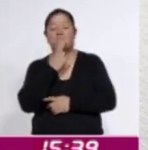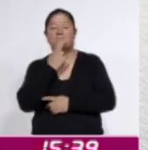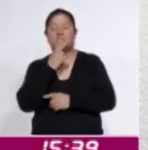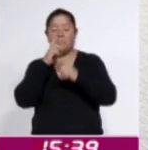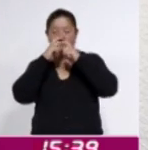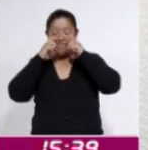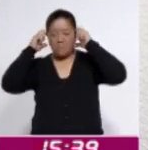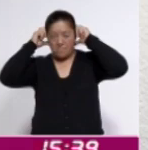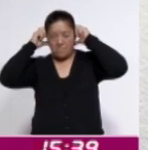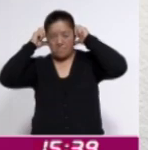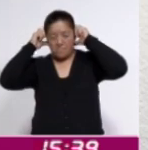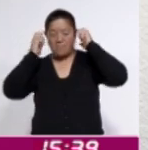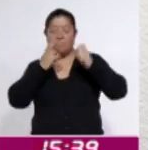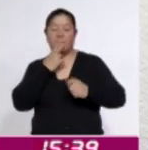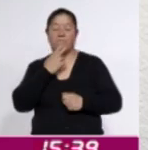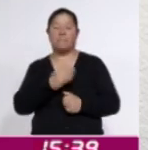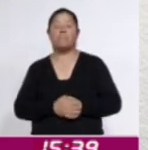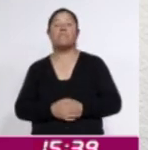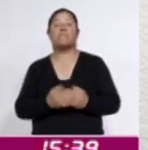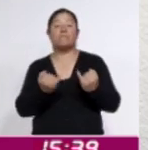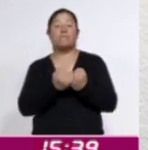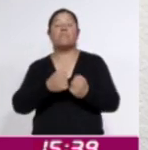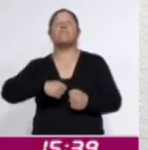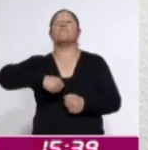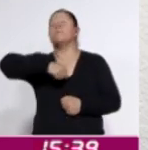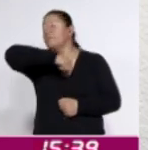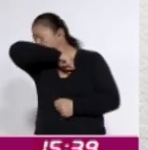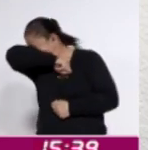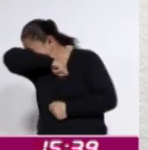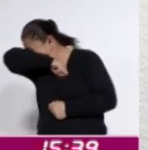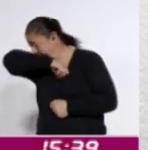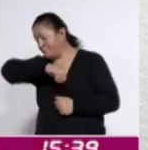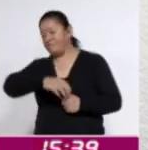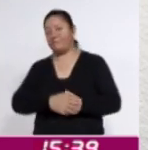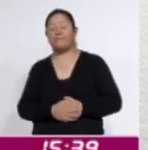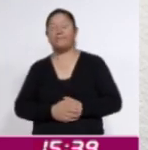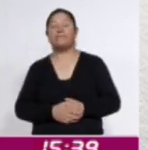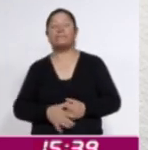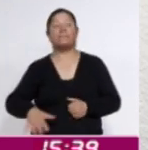El estornudo de etiqueta, el ventilar las áreas